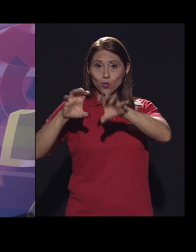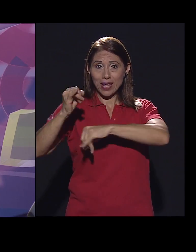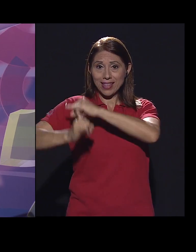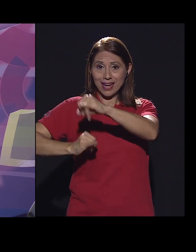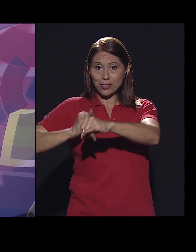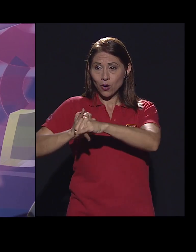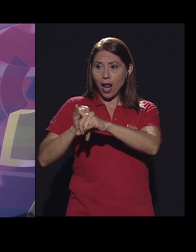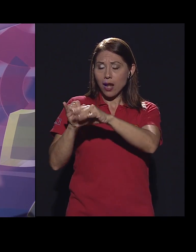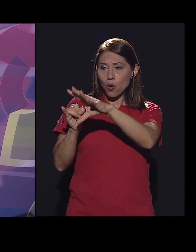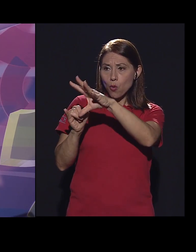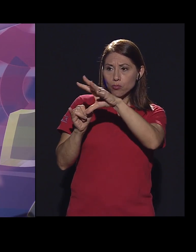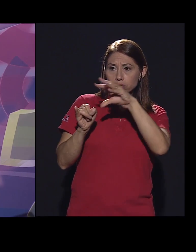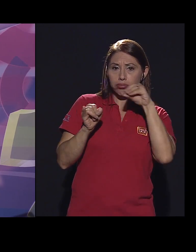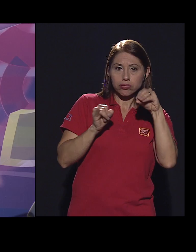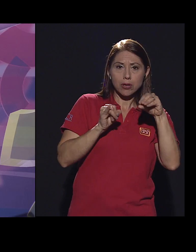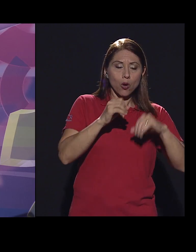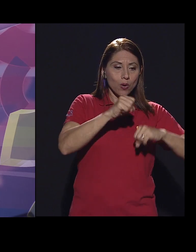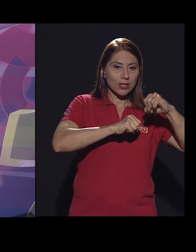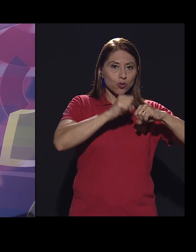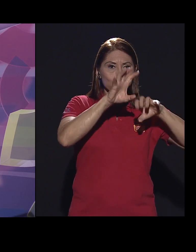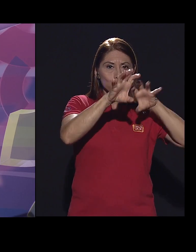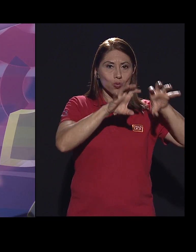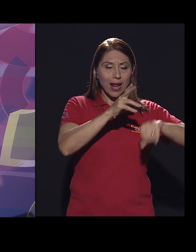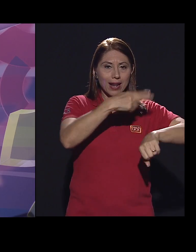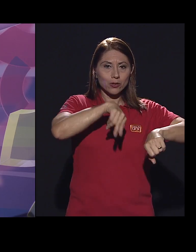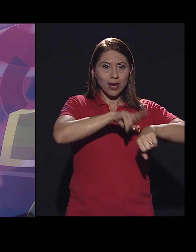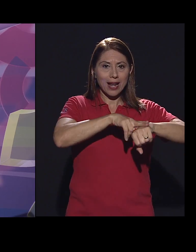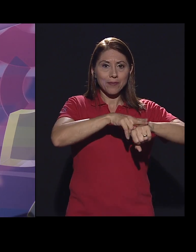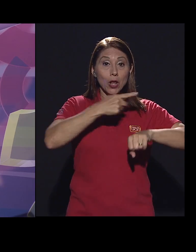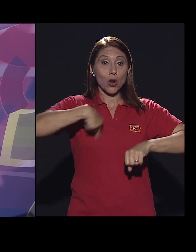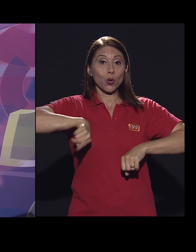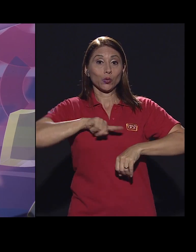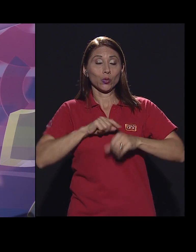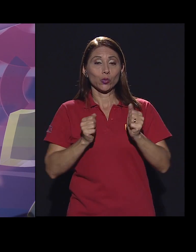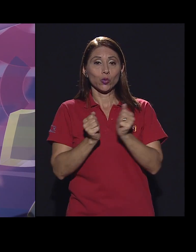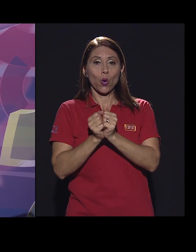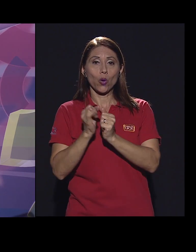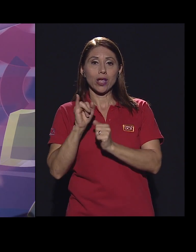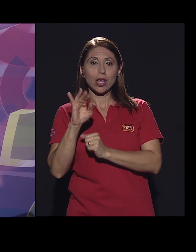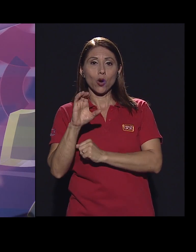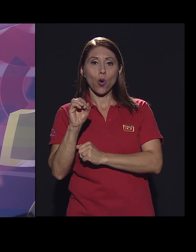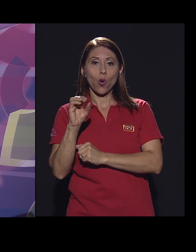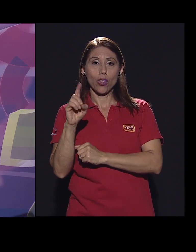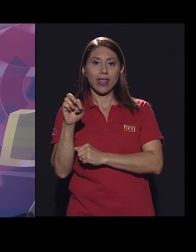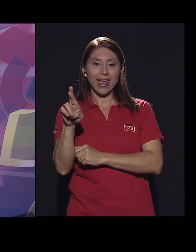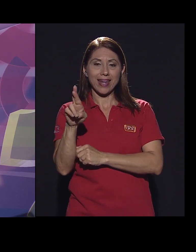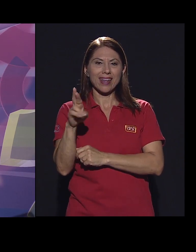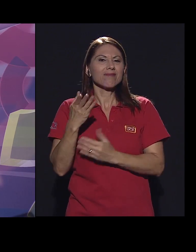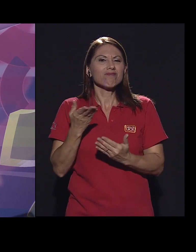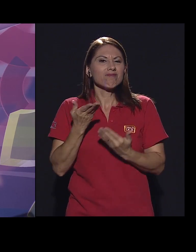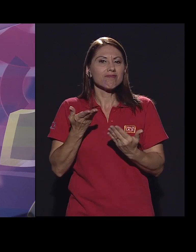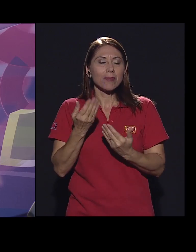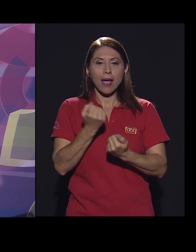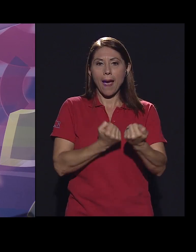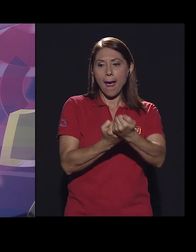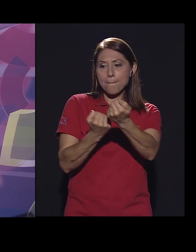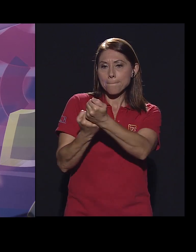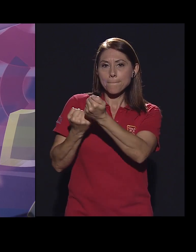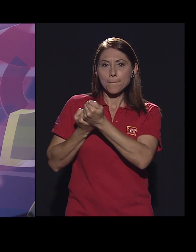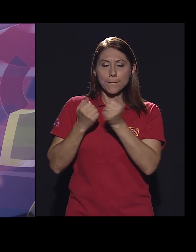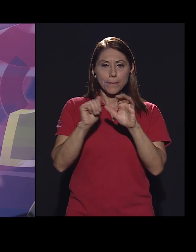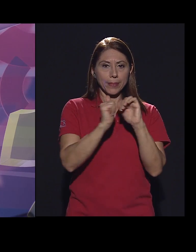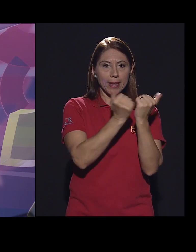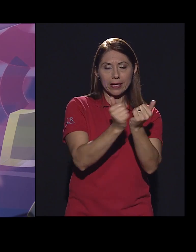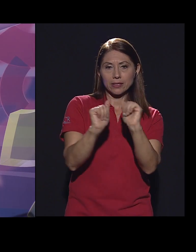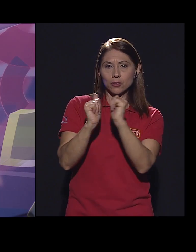cree una estructura nacional. Entonces, nuestra función en coordinación con el ICODER va a ser apoyar a las asociaciones